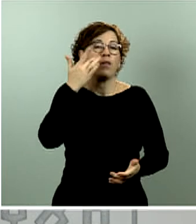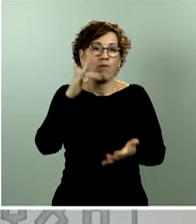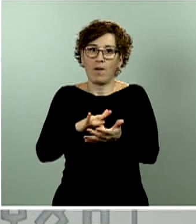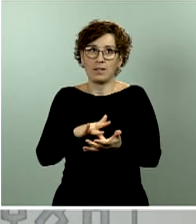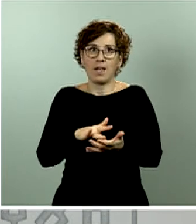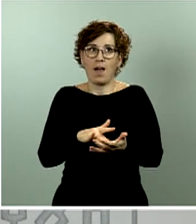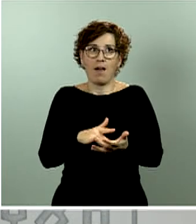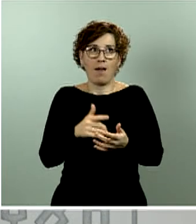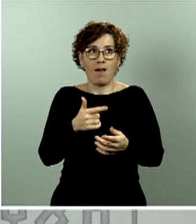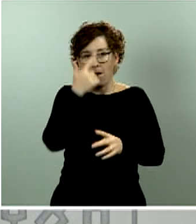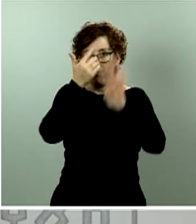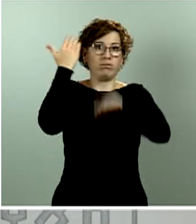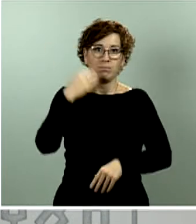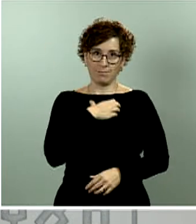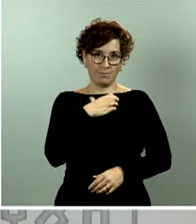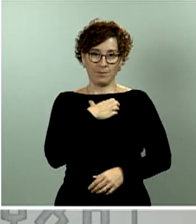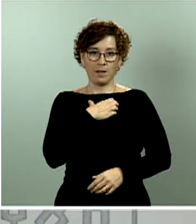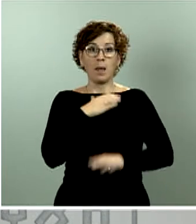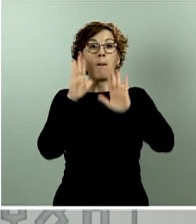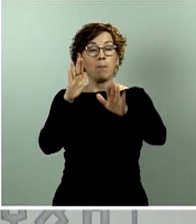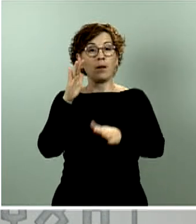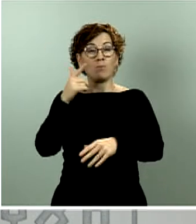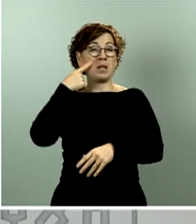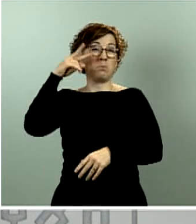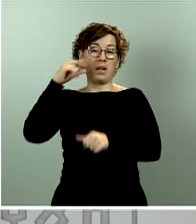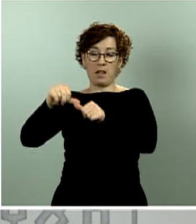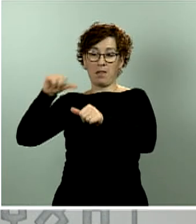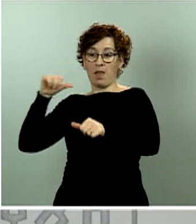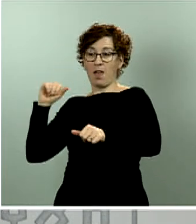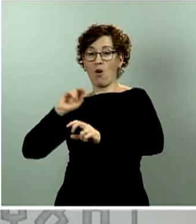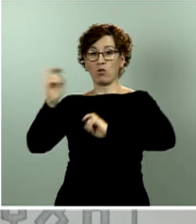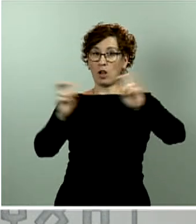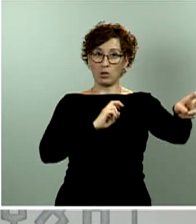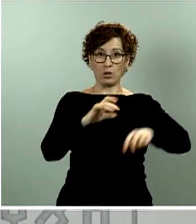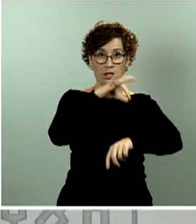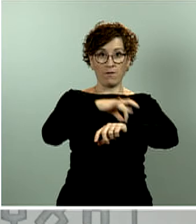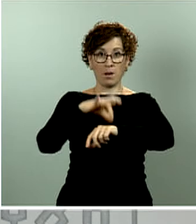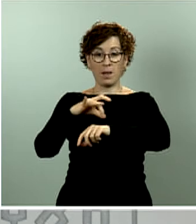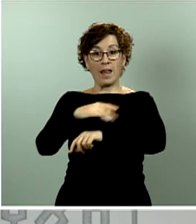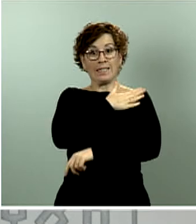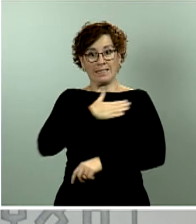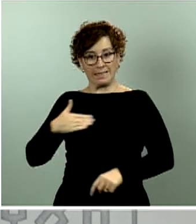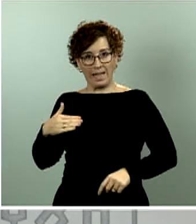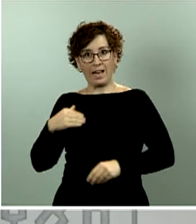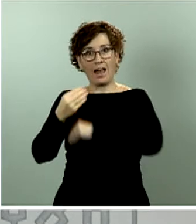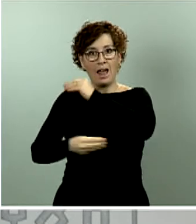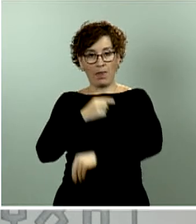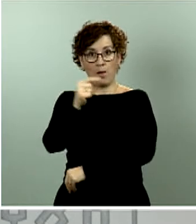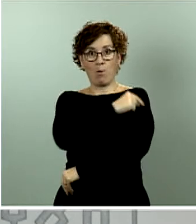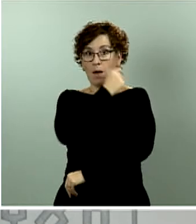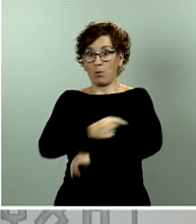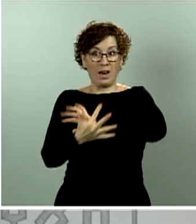tenemos con vacunas previas para otros patógenos en los que se ha tratado de desarrollar vacunas a gran velocidad, como se está intentando